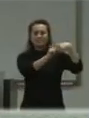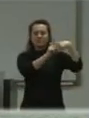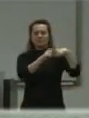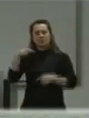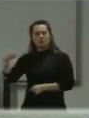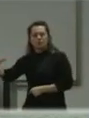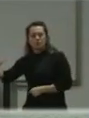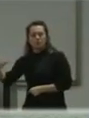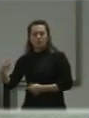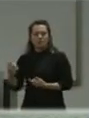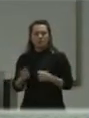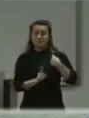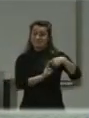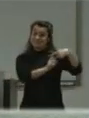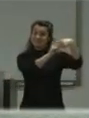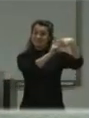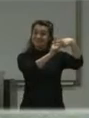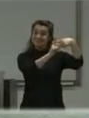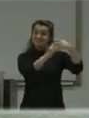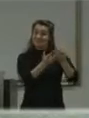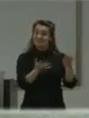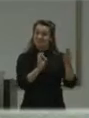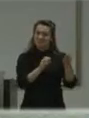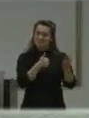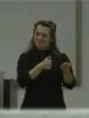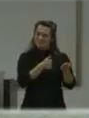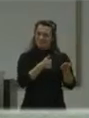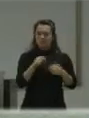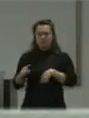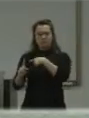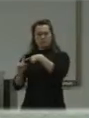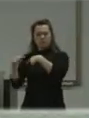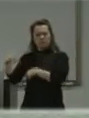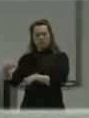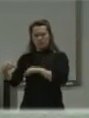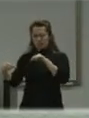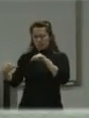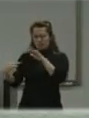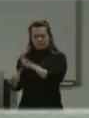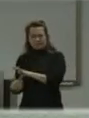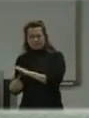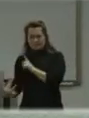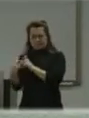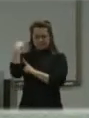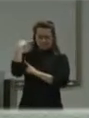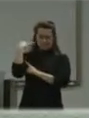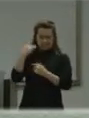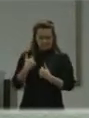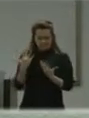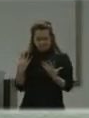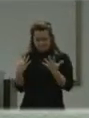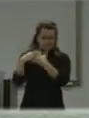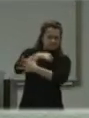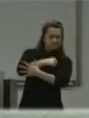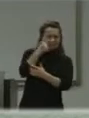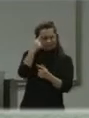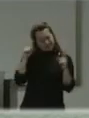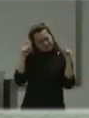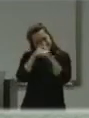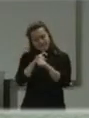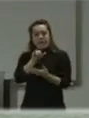las posibilidades y las cosas en contra que nos puede llegar a frustrar este tema